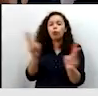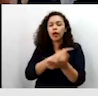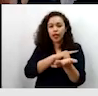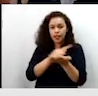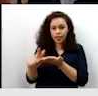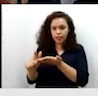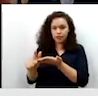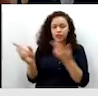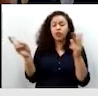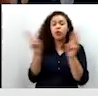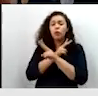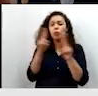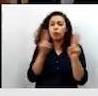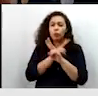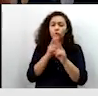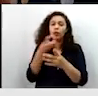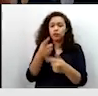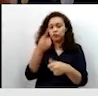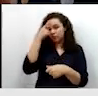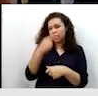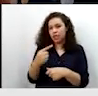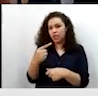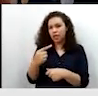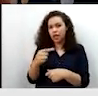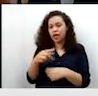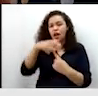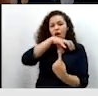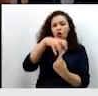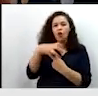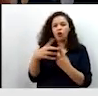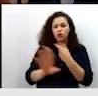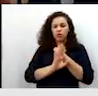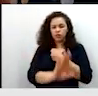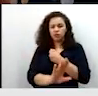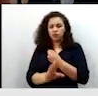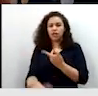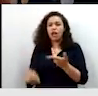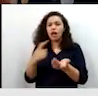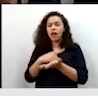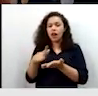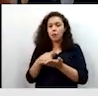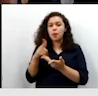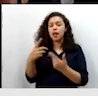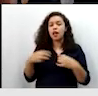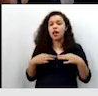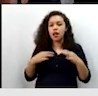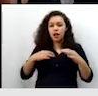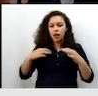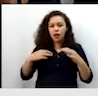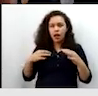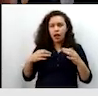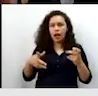La ventilación, pues también es para evitar la generación de honguitos. La limpieza de la ropa de cama, de